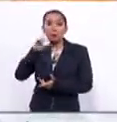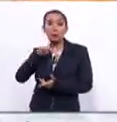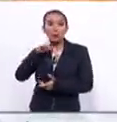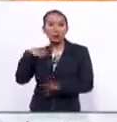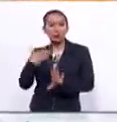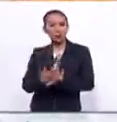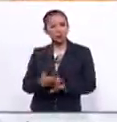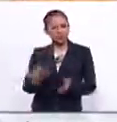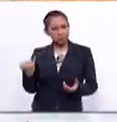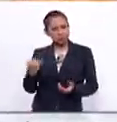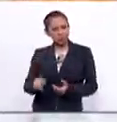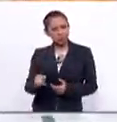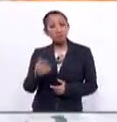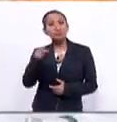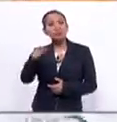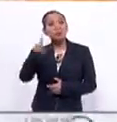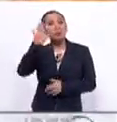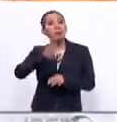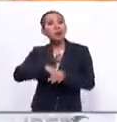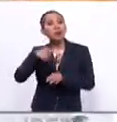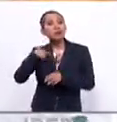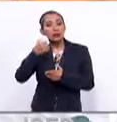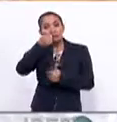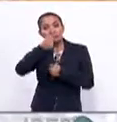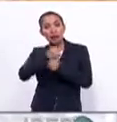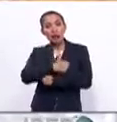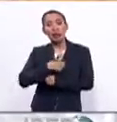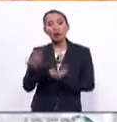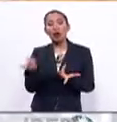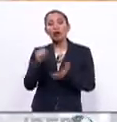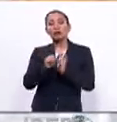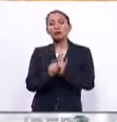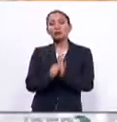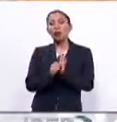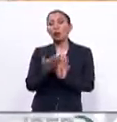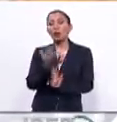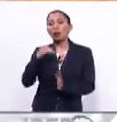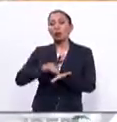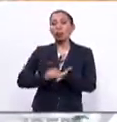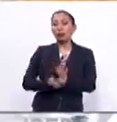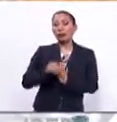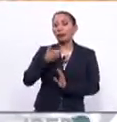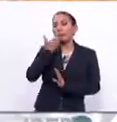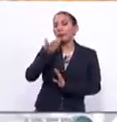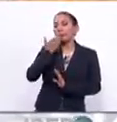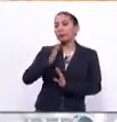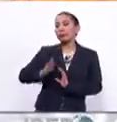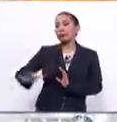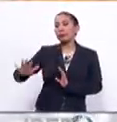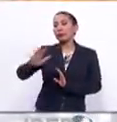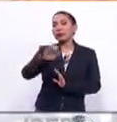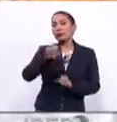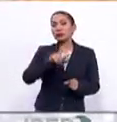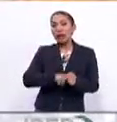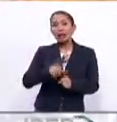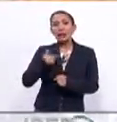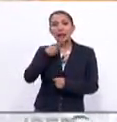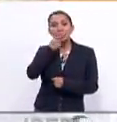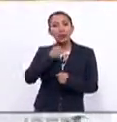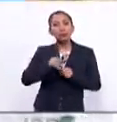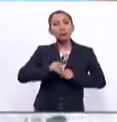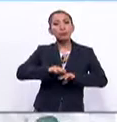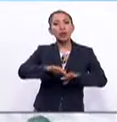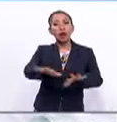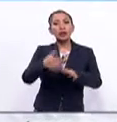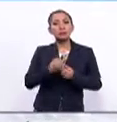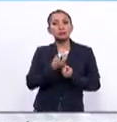mujeres. La más común, sin embargo, es la violencia simbólica, profundamente arraigada en varias sociedades y que alimenta al resto